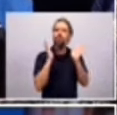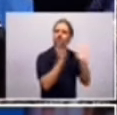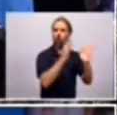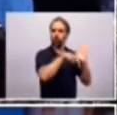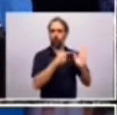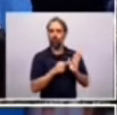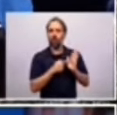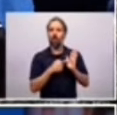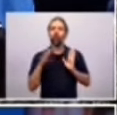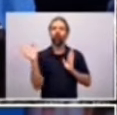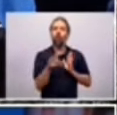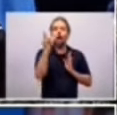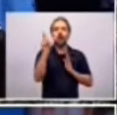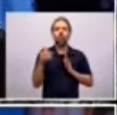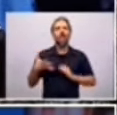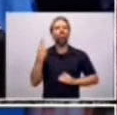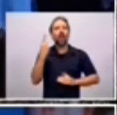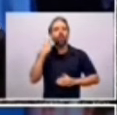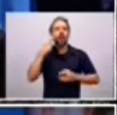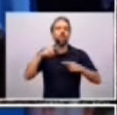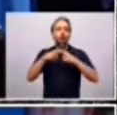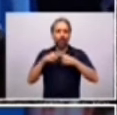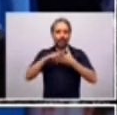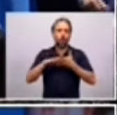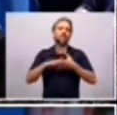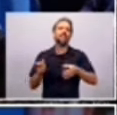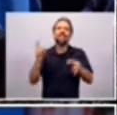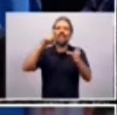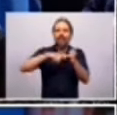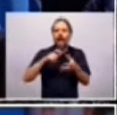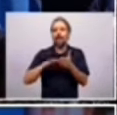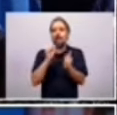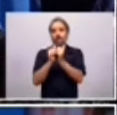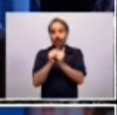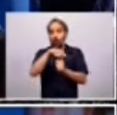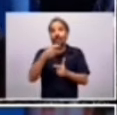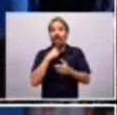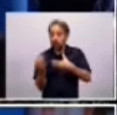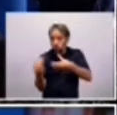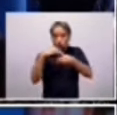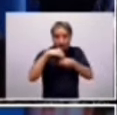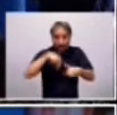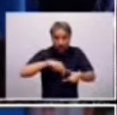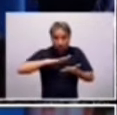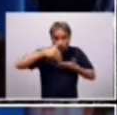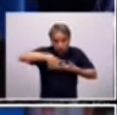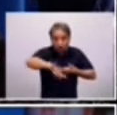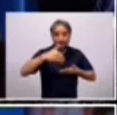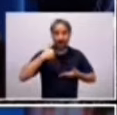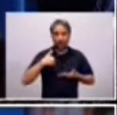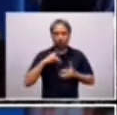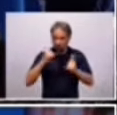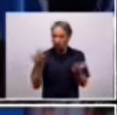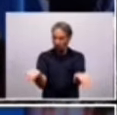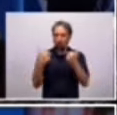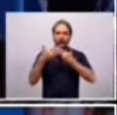bueno y modificar lo malo. Es barrer con mucho de lo bueno, porque tiene que ver con la existencia de derechos, tiene que ver con la ampliación,